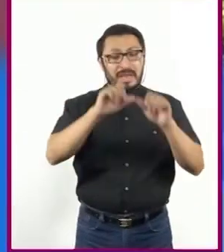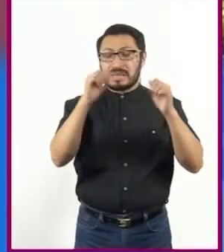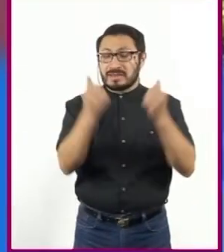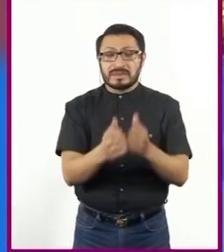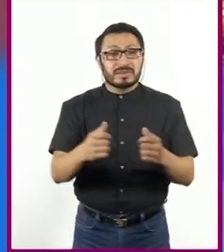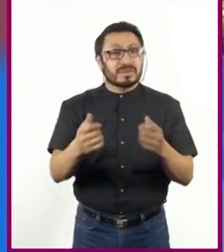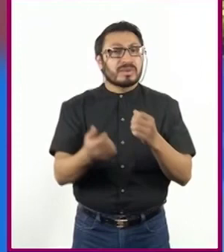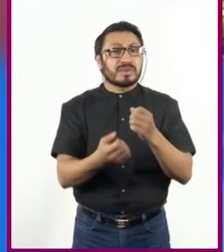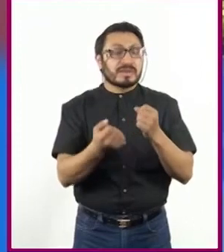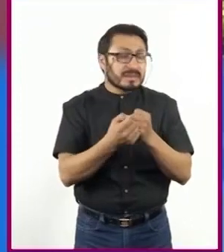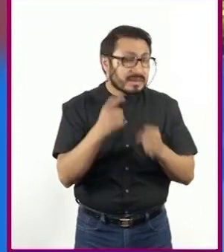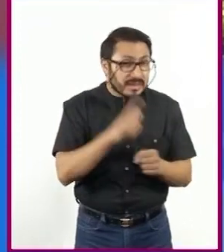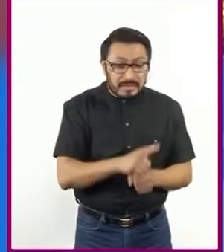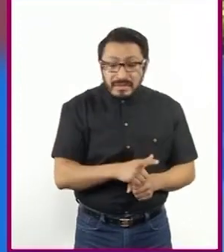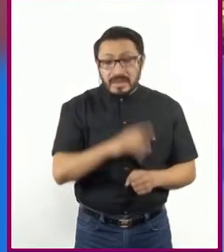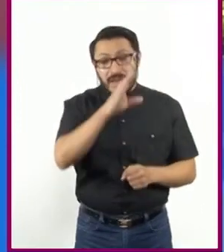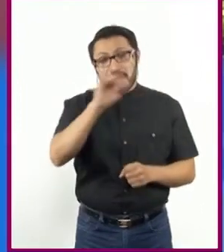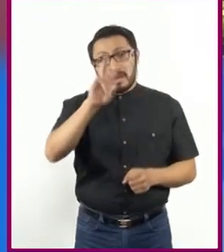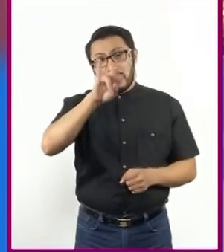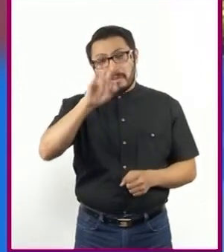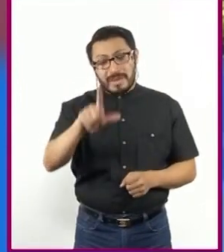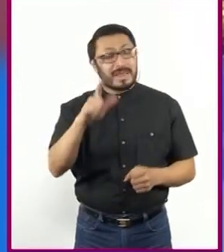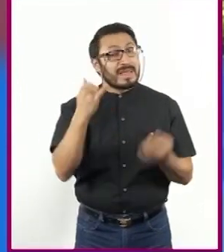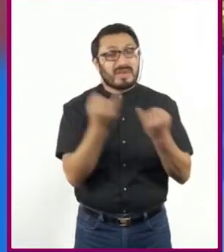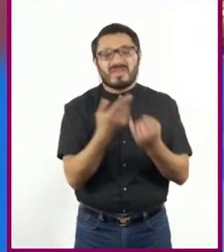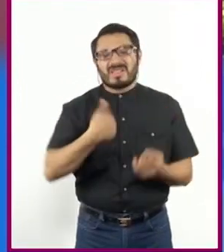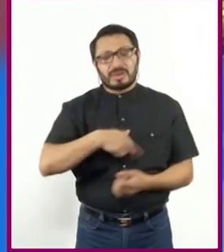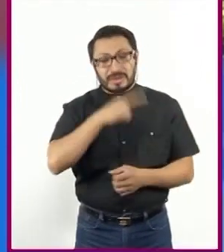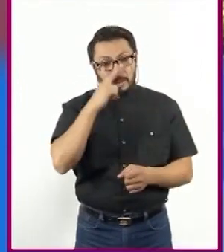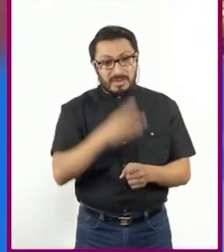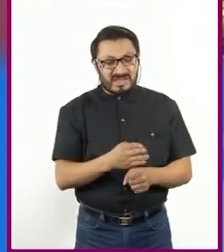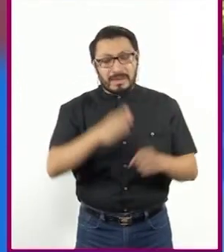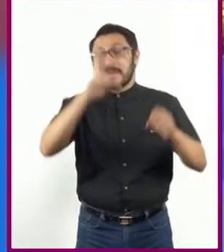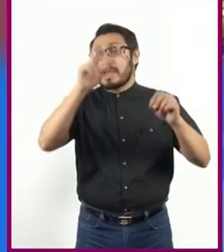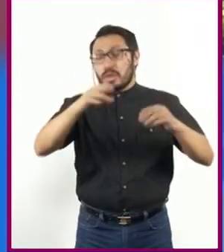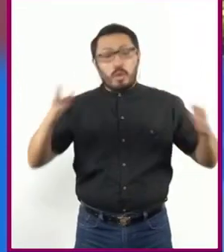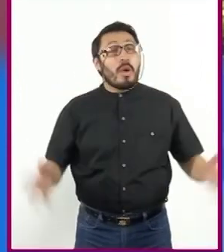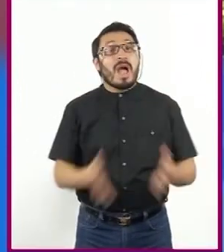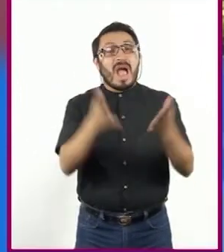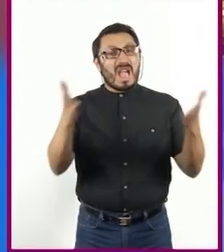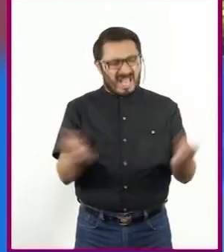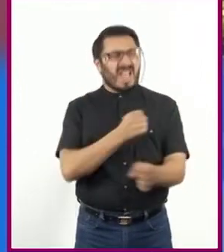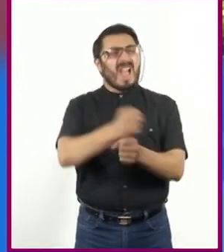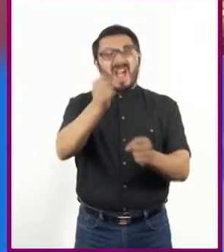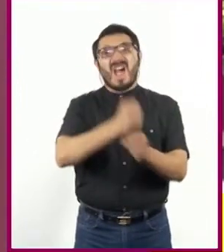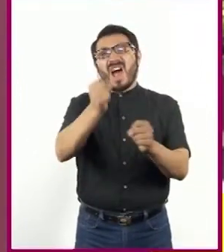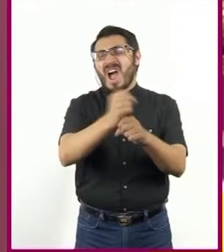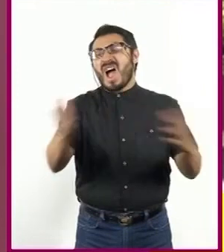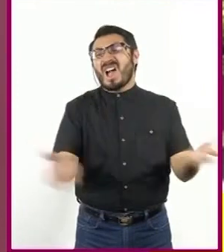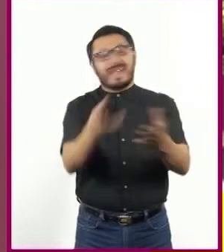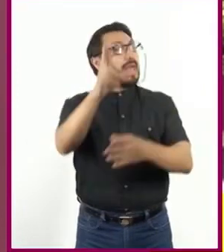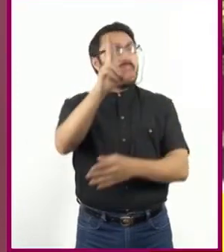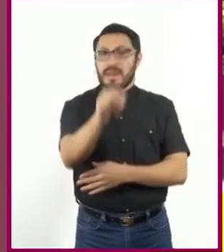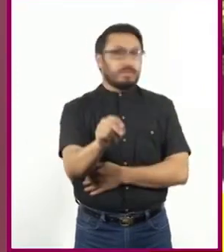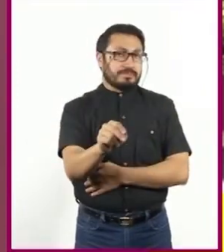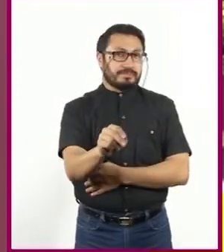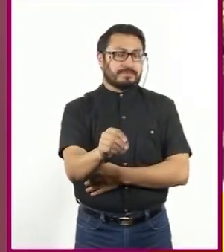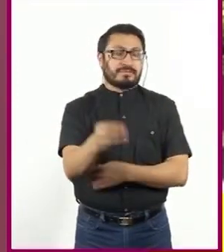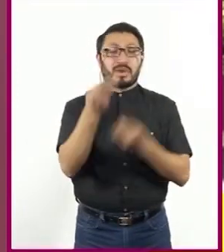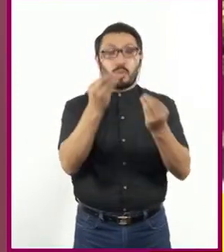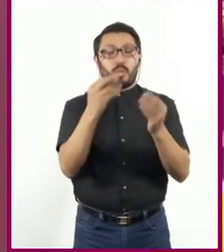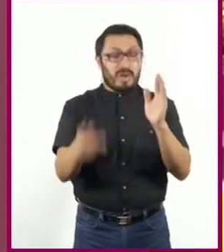la responsabilidad de no ser nosotros quienes promovamos actos de violencia. En muchas ocasiones se